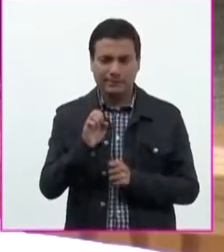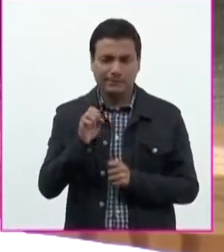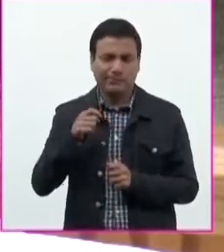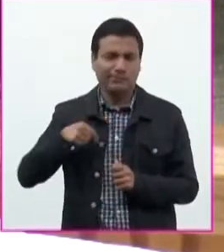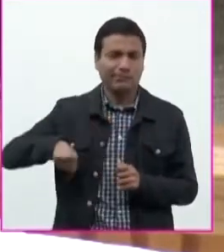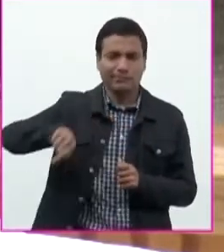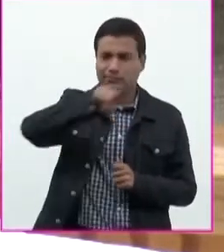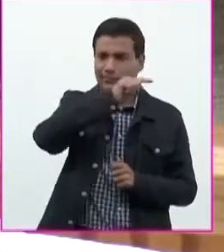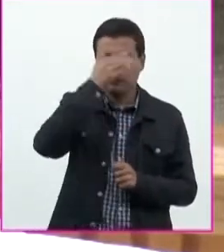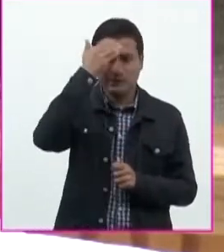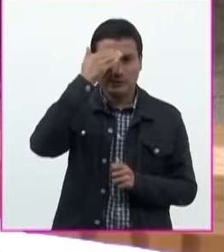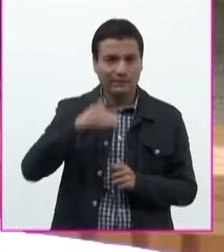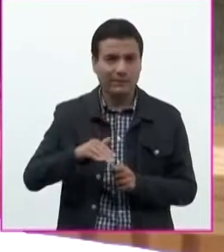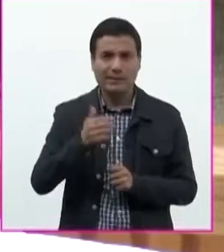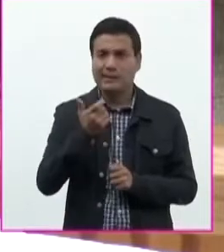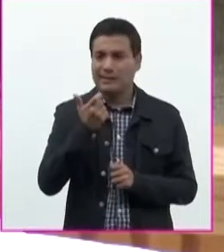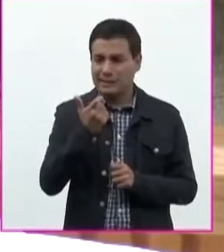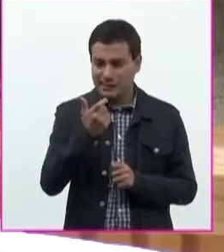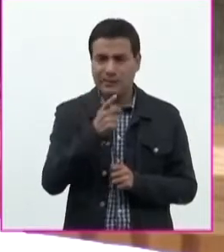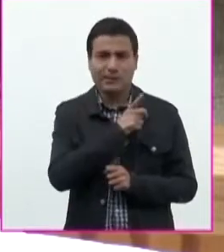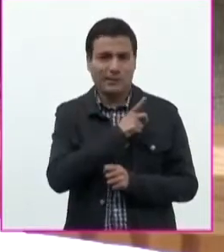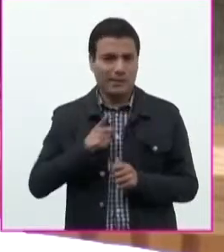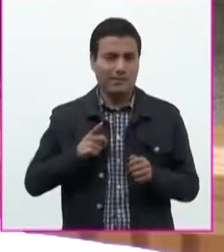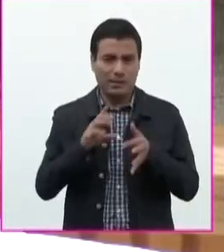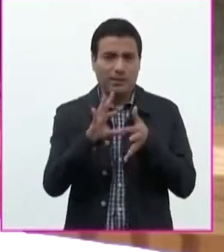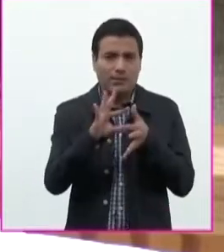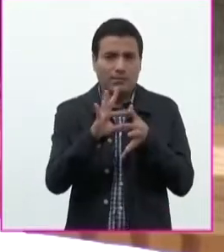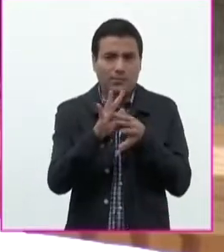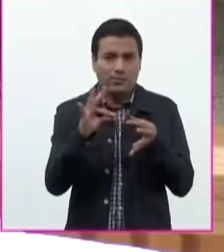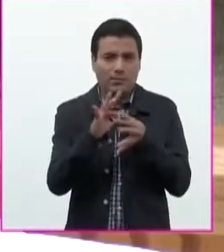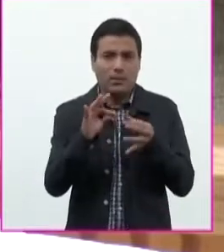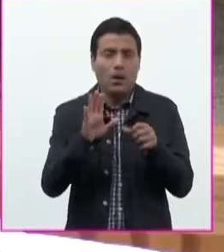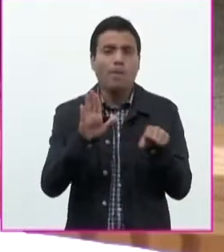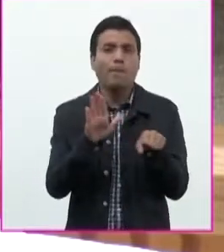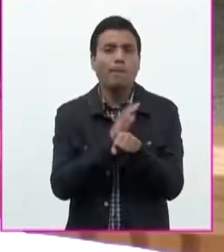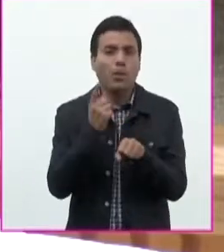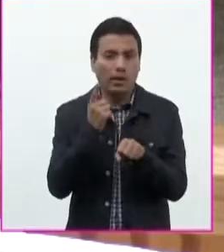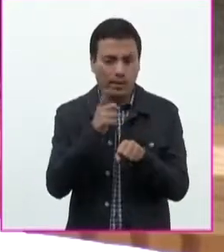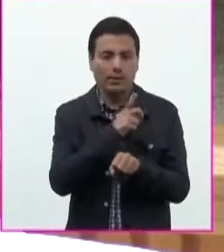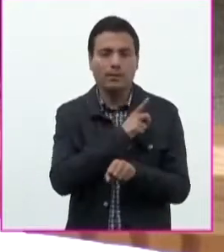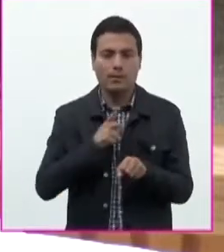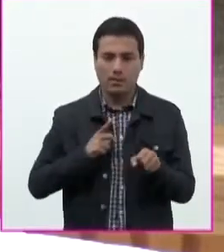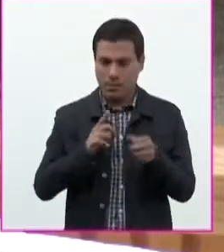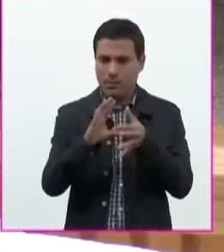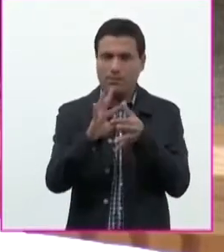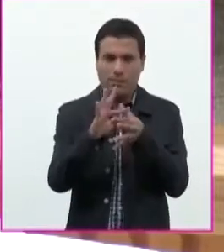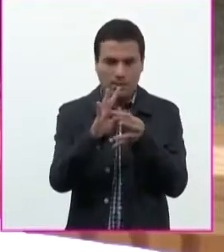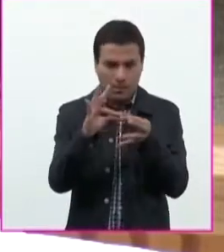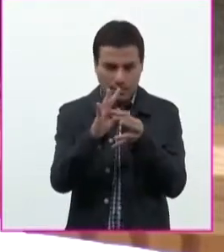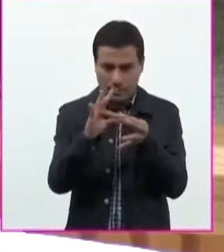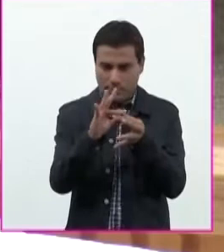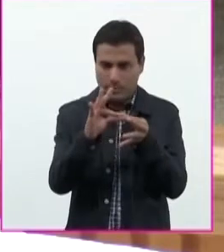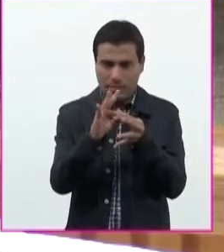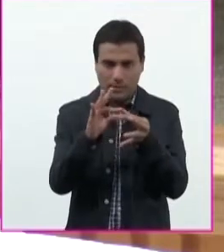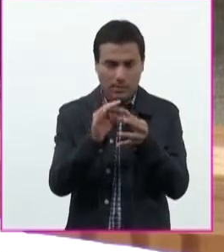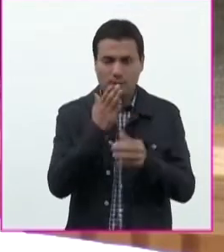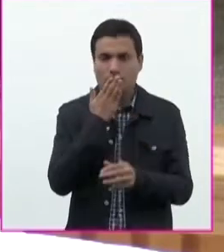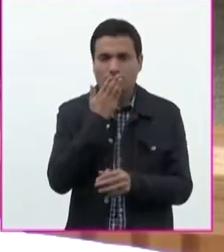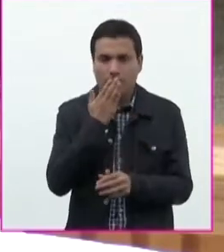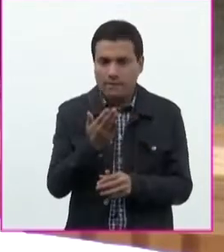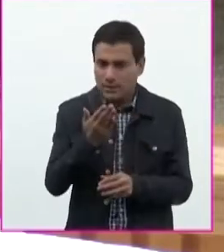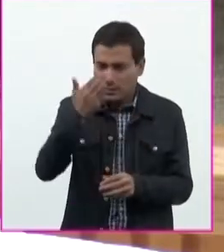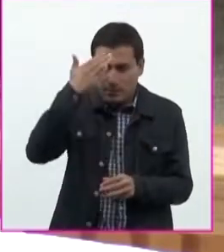nuestro presupuesto tiene que ser explicado tiene que ser razonado y